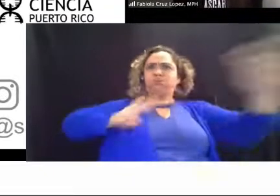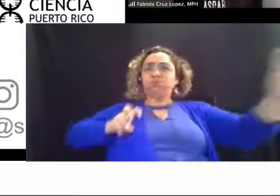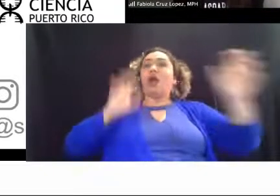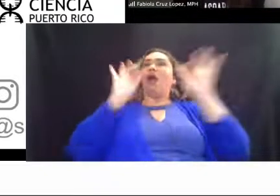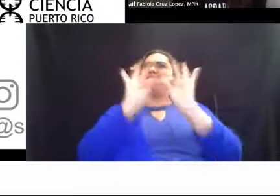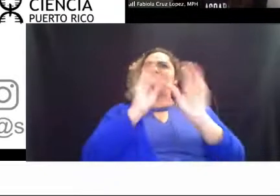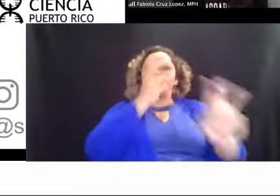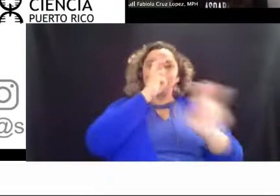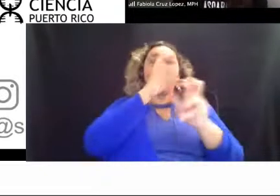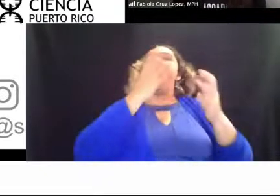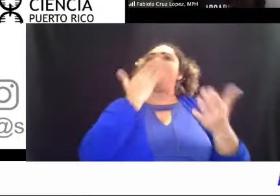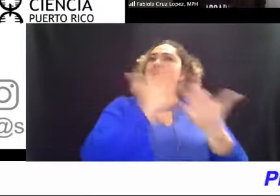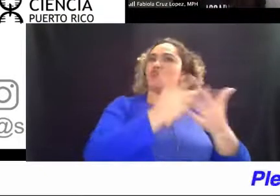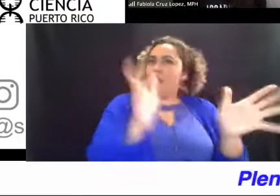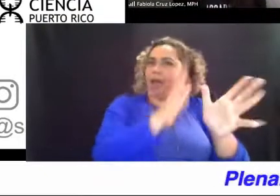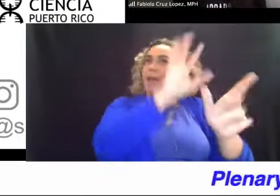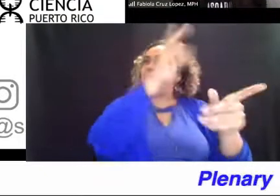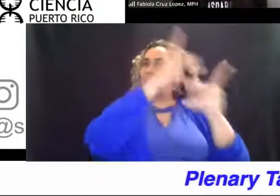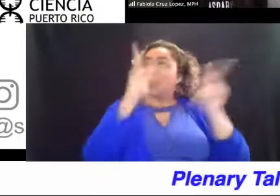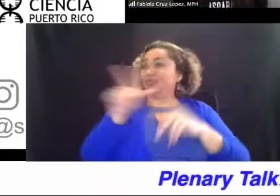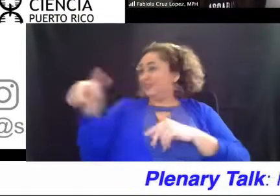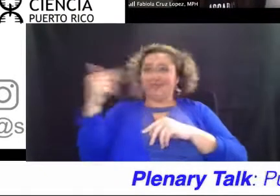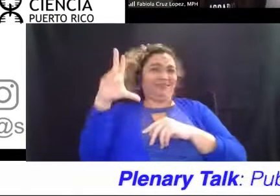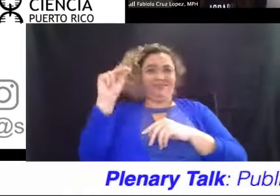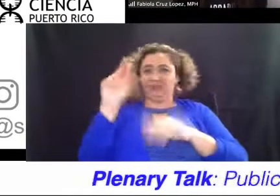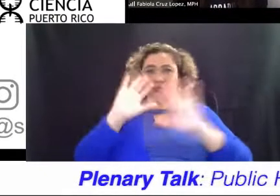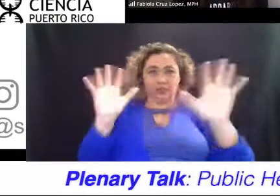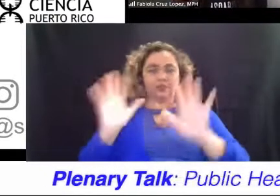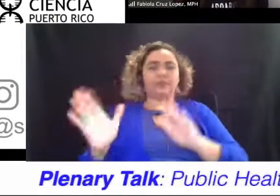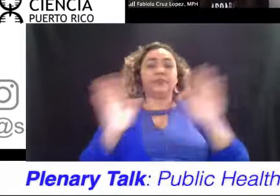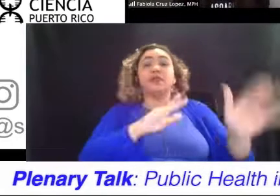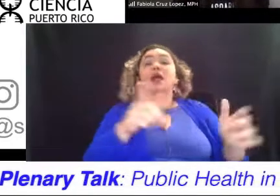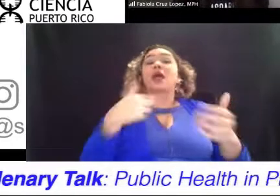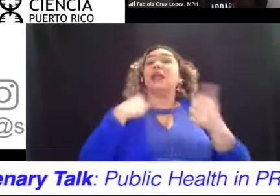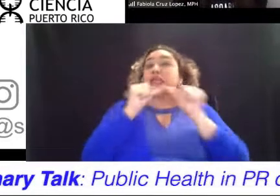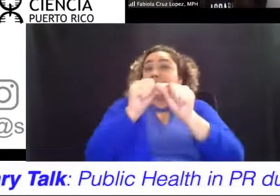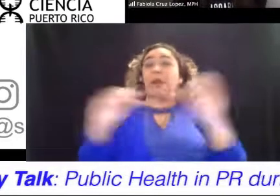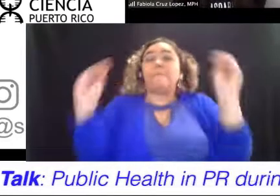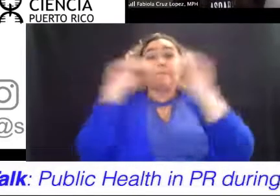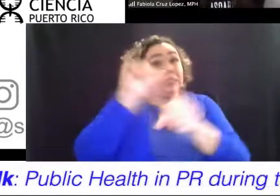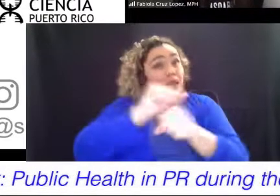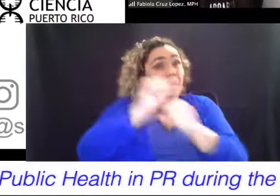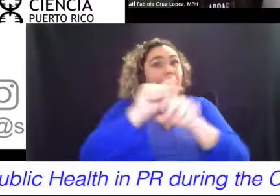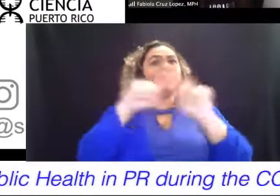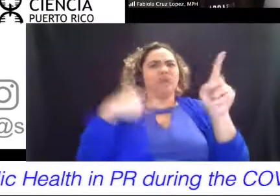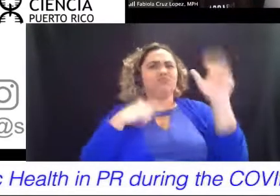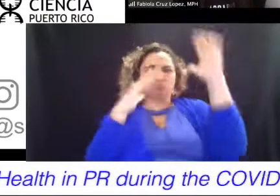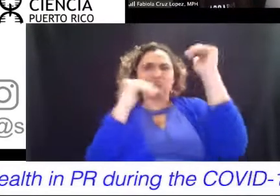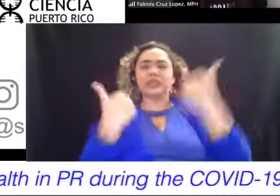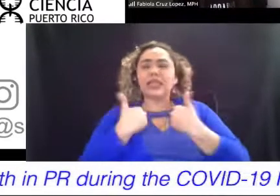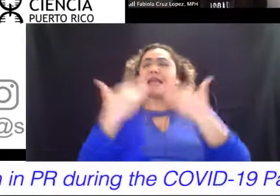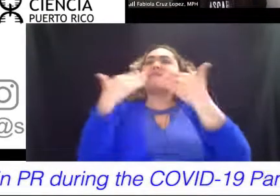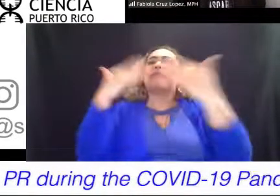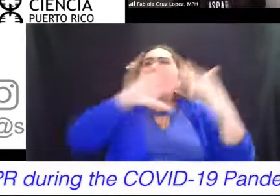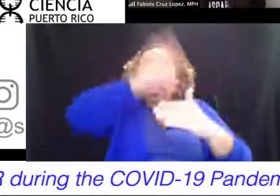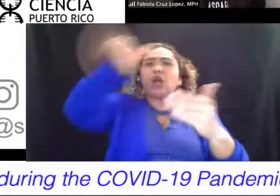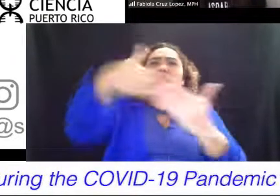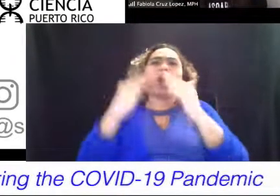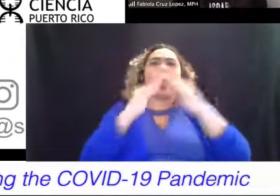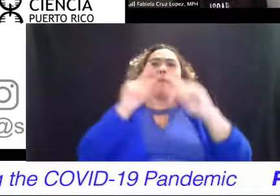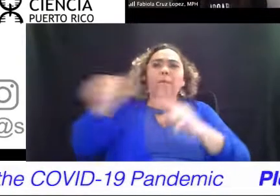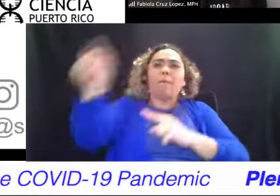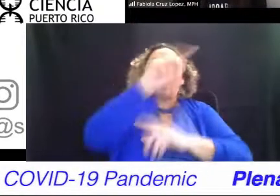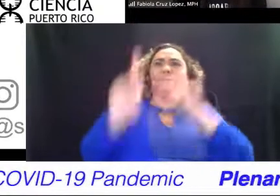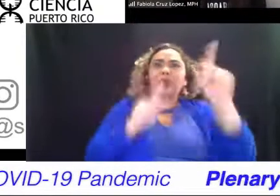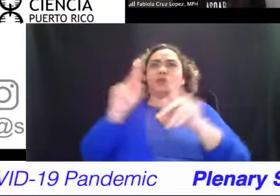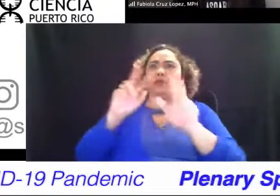Finalmente, nos falta mucho por hacer, pero hay esperanza. Agradezco muchísimo a todos los equipos municipales esta respuesta que ha